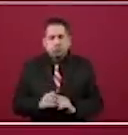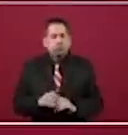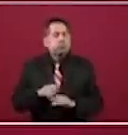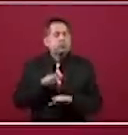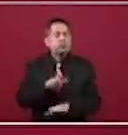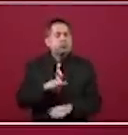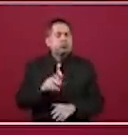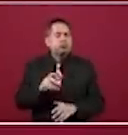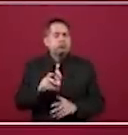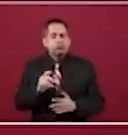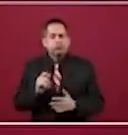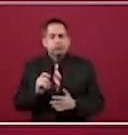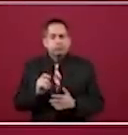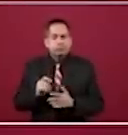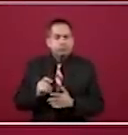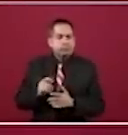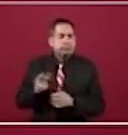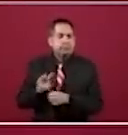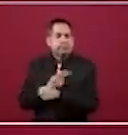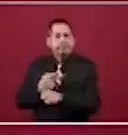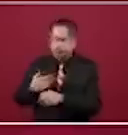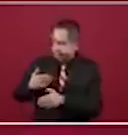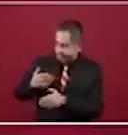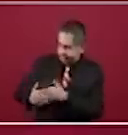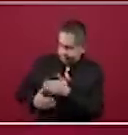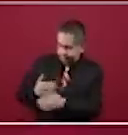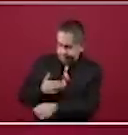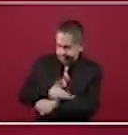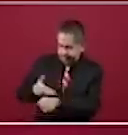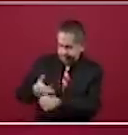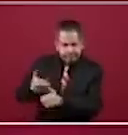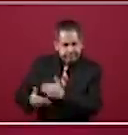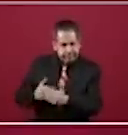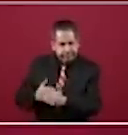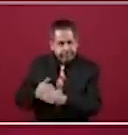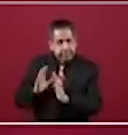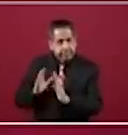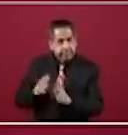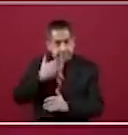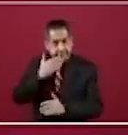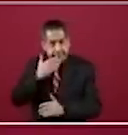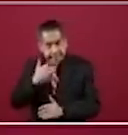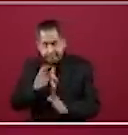sobre los avances que se han conseguido.